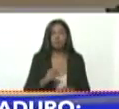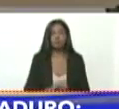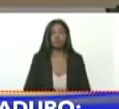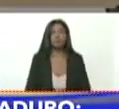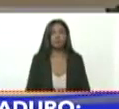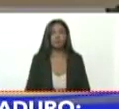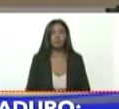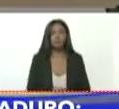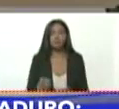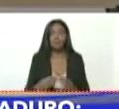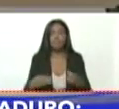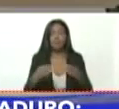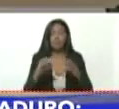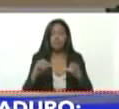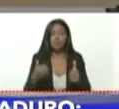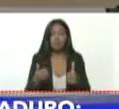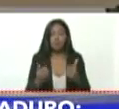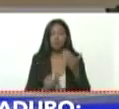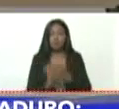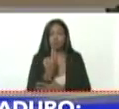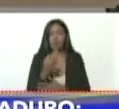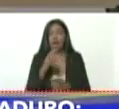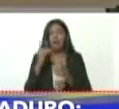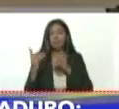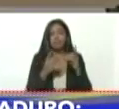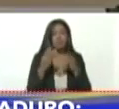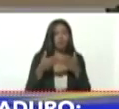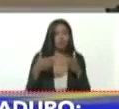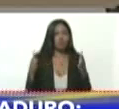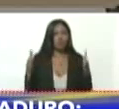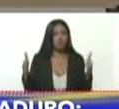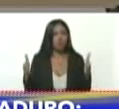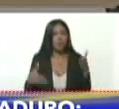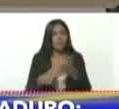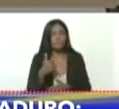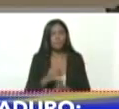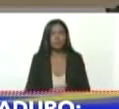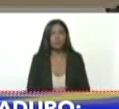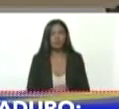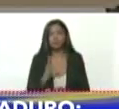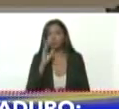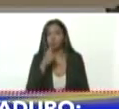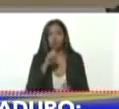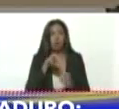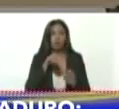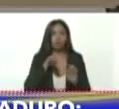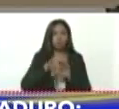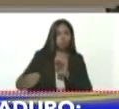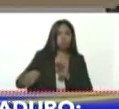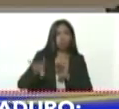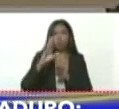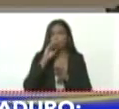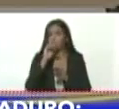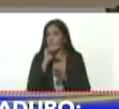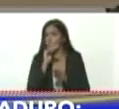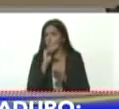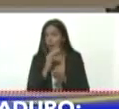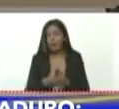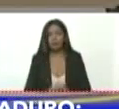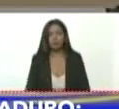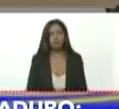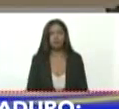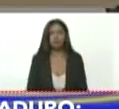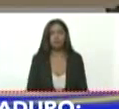En esta mesa el principio fundacional es el diálogo amplio, sin exclusiones, cuyo método se basa